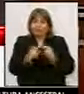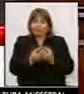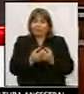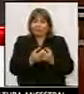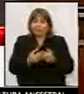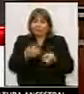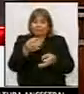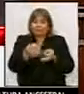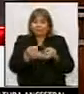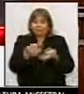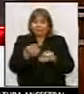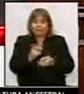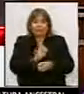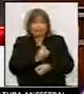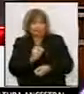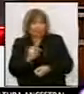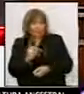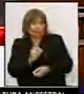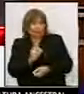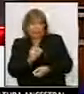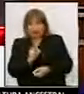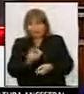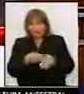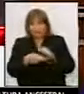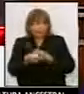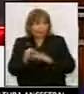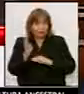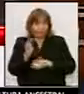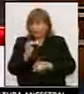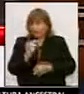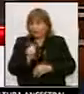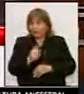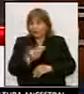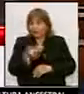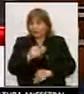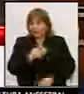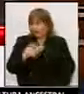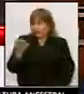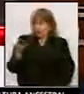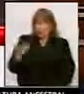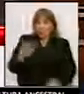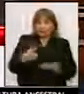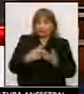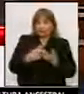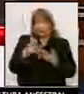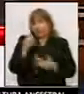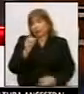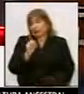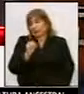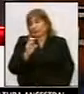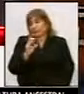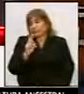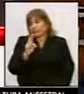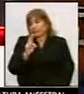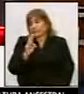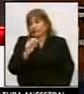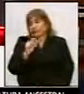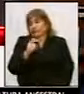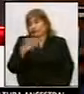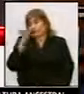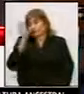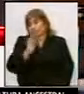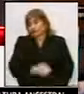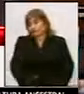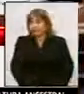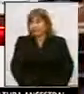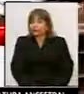personas jurídicas que no pueden ir a la Banca de Fomento a solicitar estos créditos. Presidenta, me pide el congresista Ceballos una interrupción, con mucho gusto, si usted